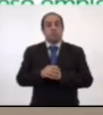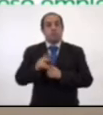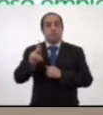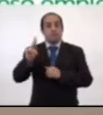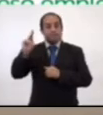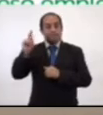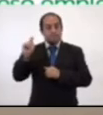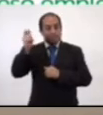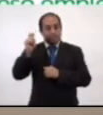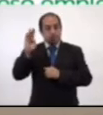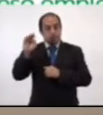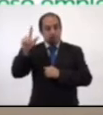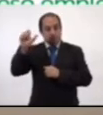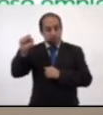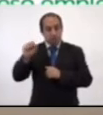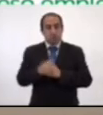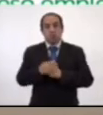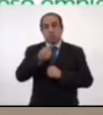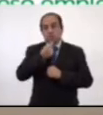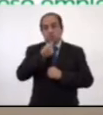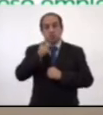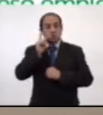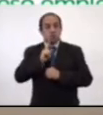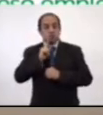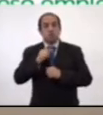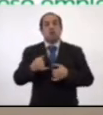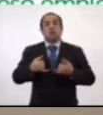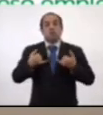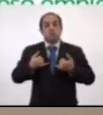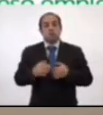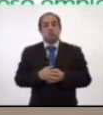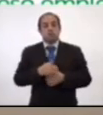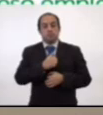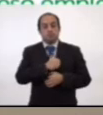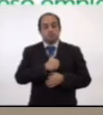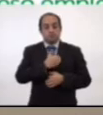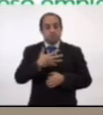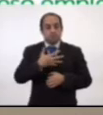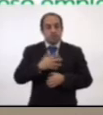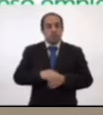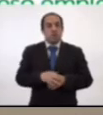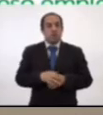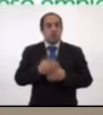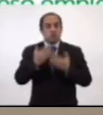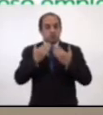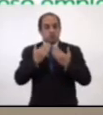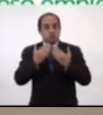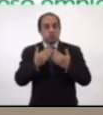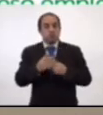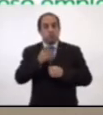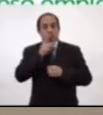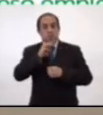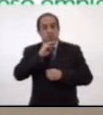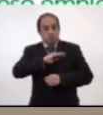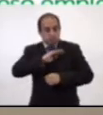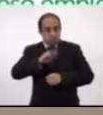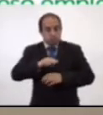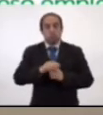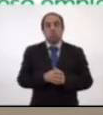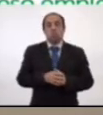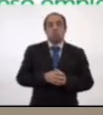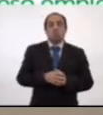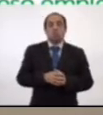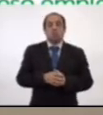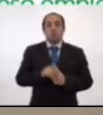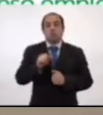y jóvenes que sensiblemente se genera una situación de orfandad. También hemos informado